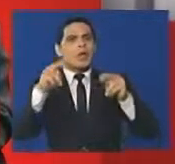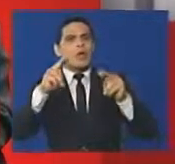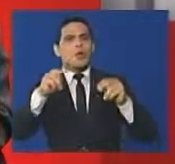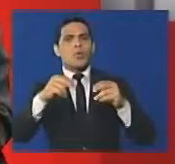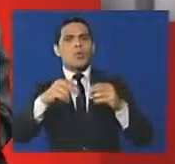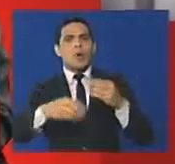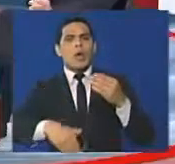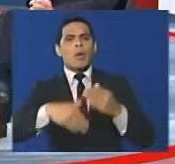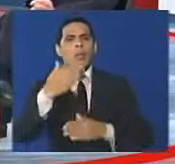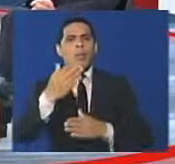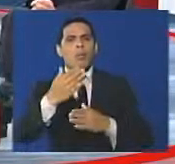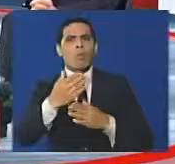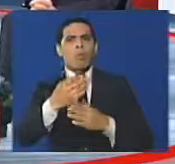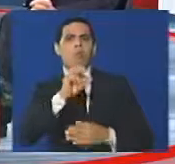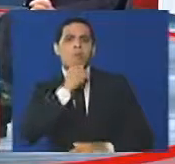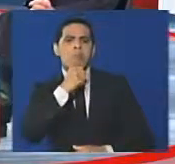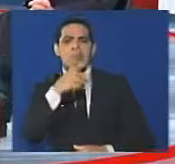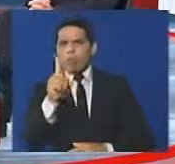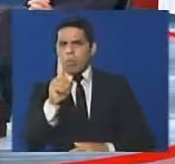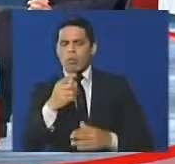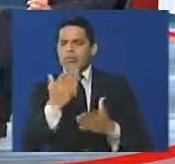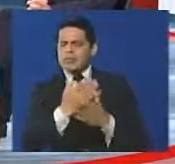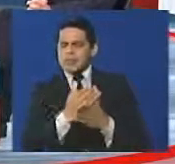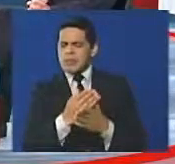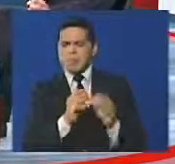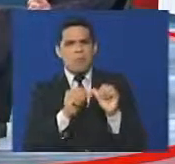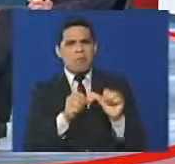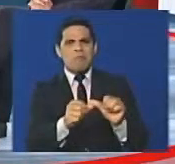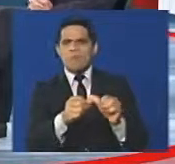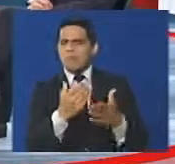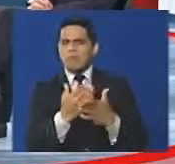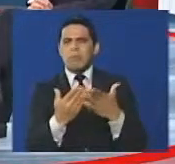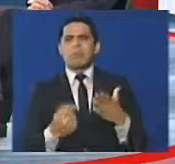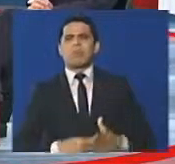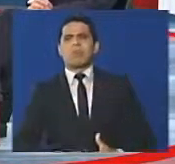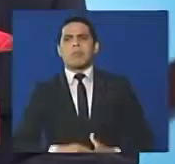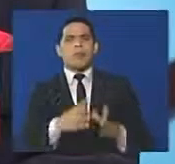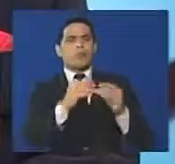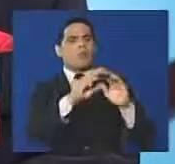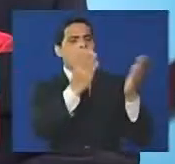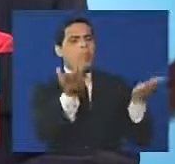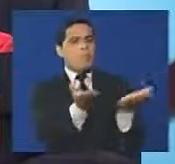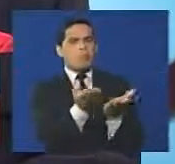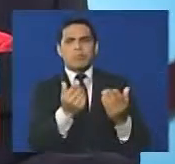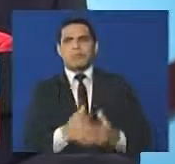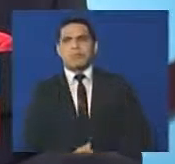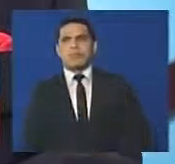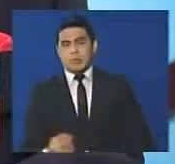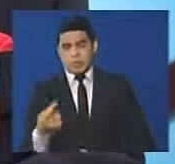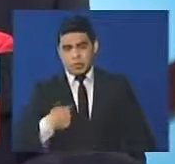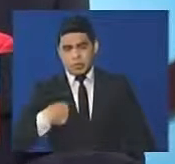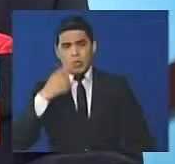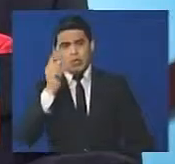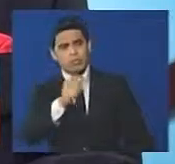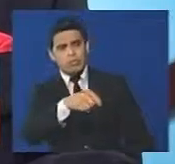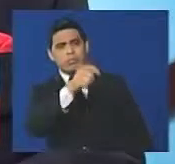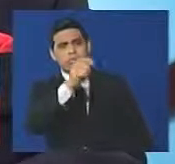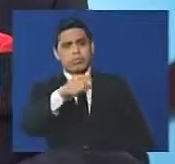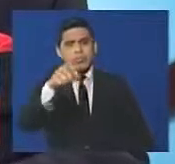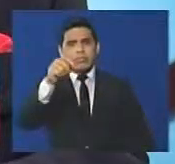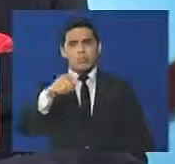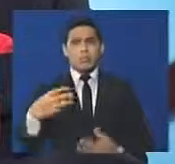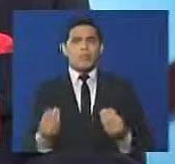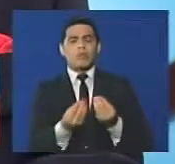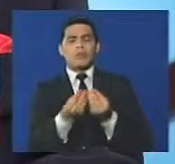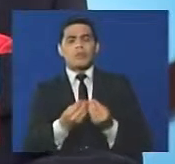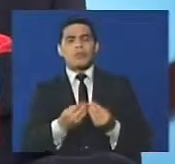nunca pasa de moda. Esa música es universal para el mundo entero. Yo la toqué con un